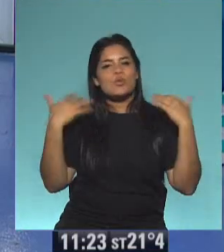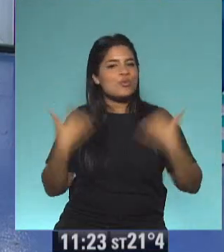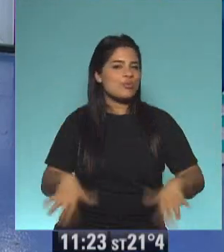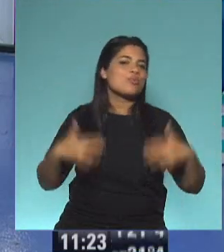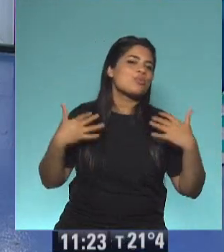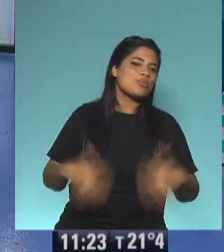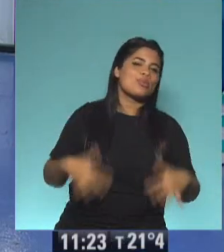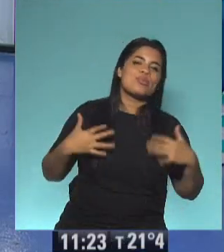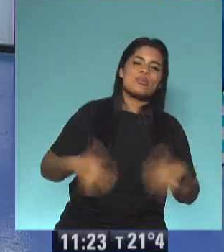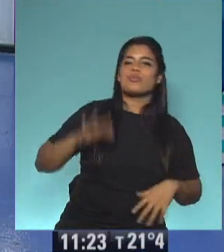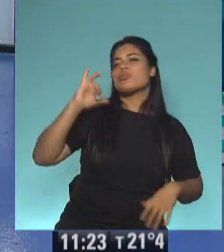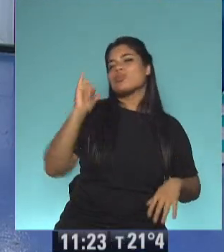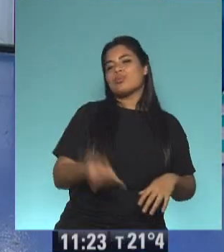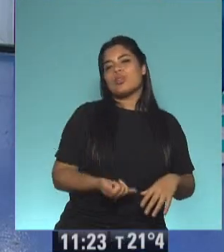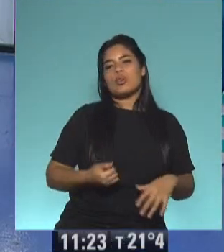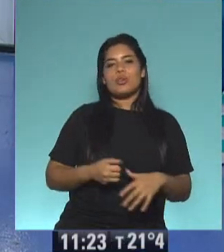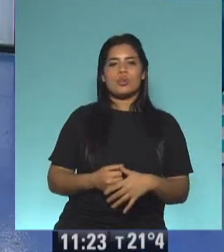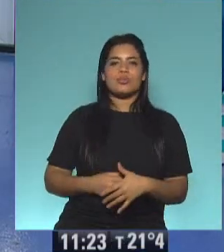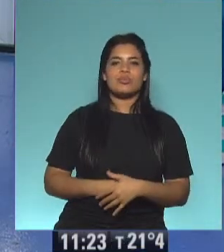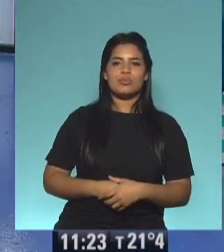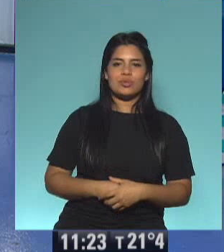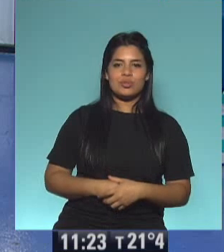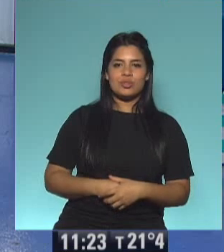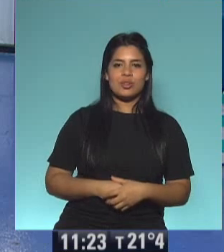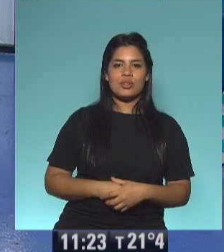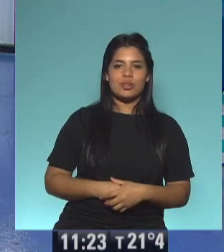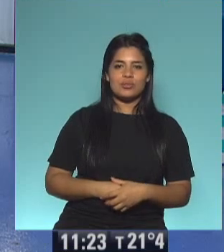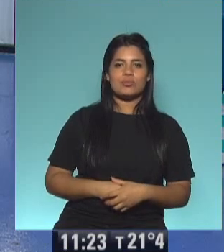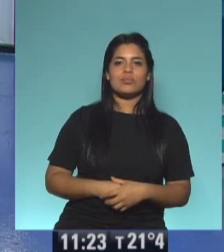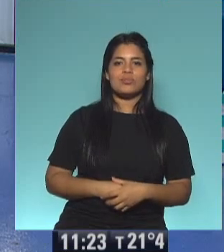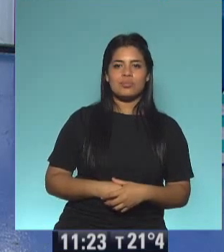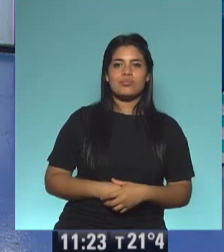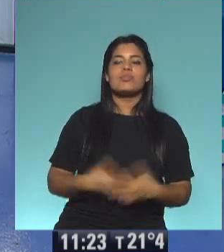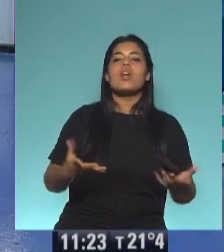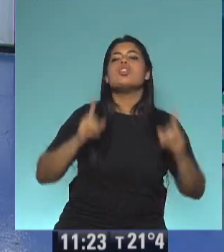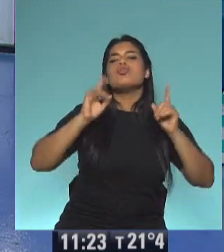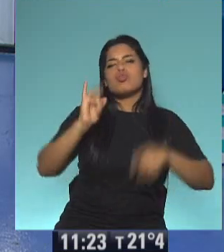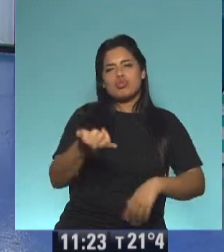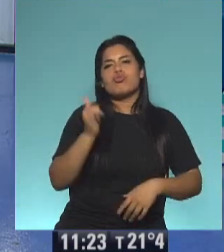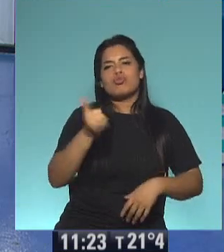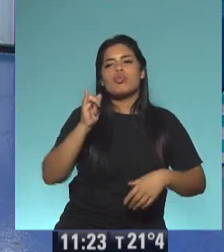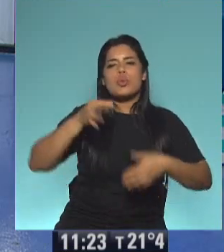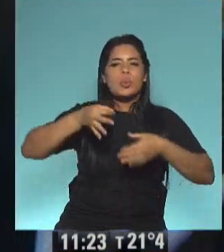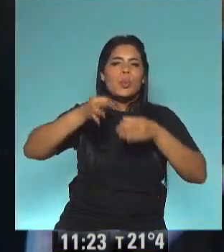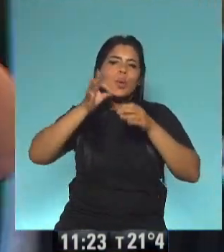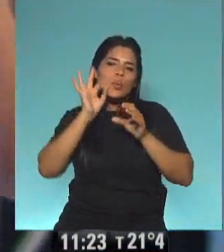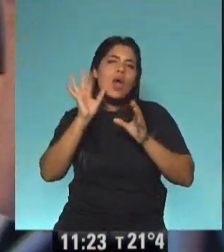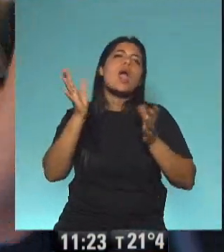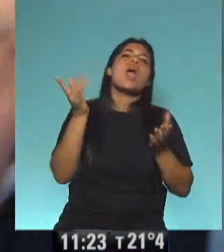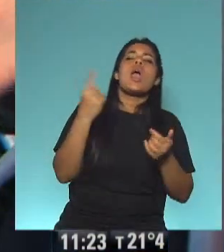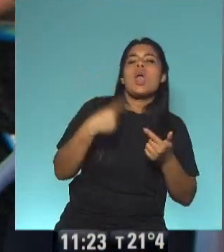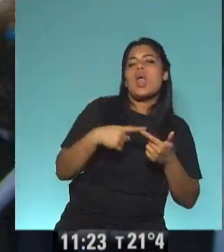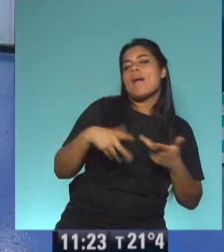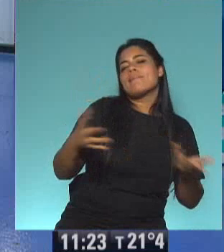rico! El choclo. Bueno, otro aroma que a mí me gusta muchísimo es el aroma a café en la mañana, el aroma de los cafés. Entrar a un